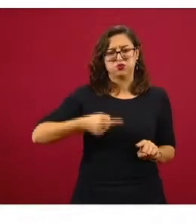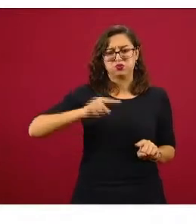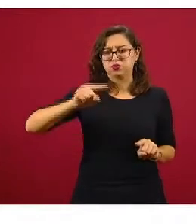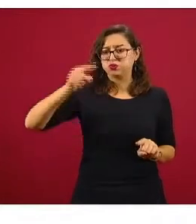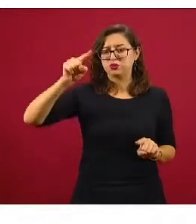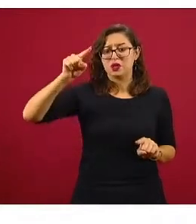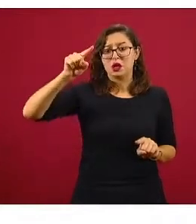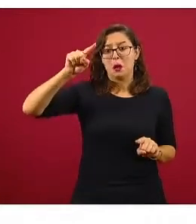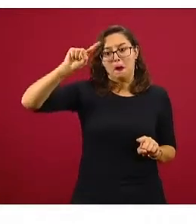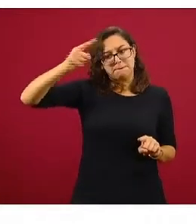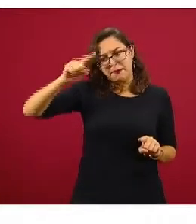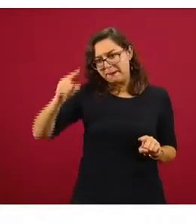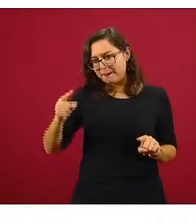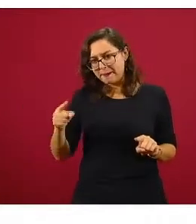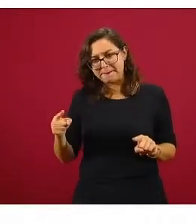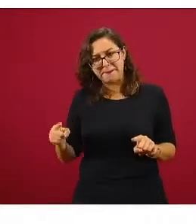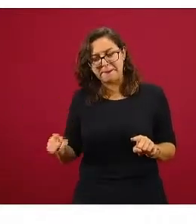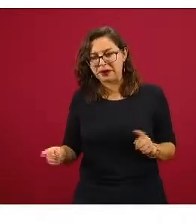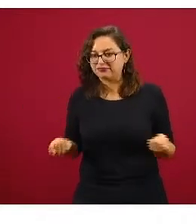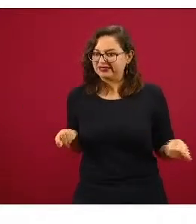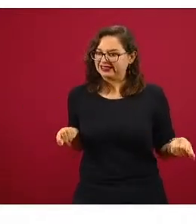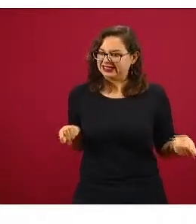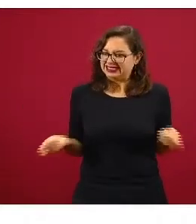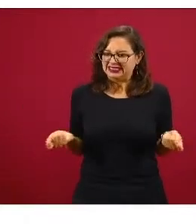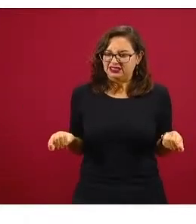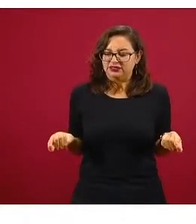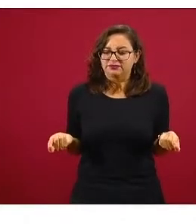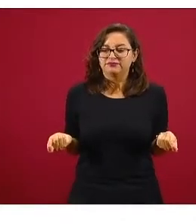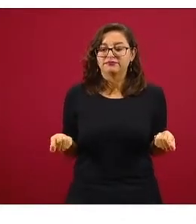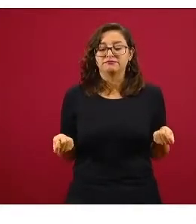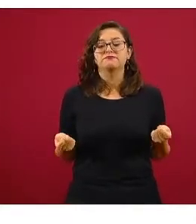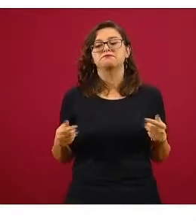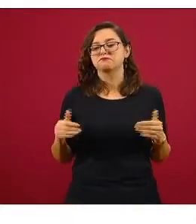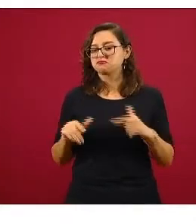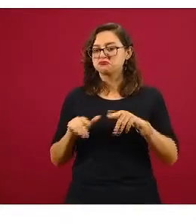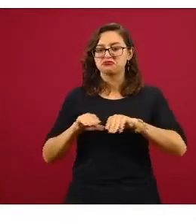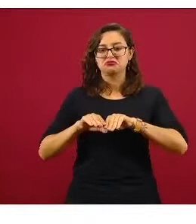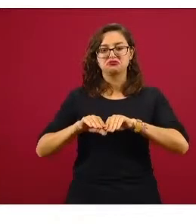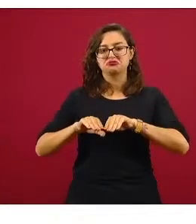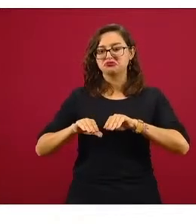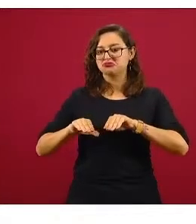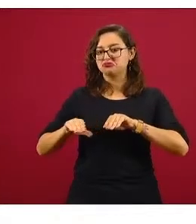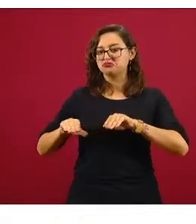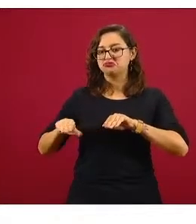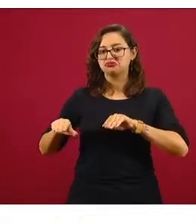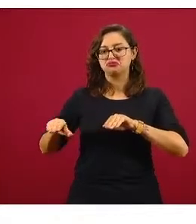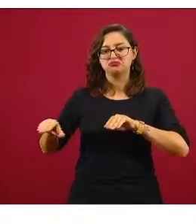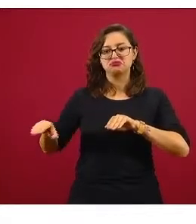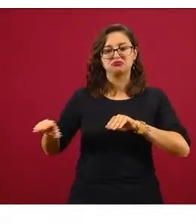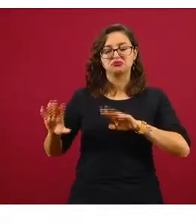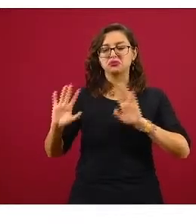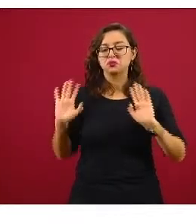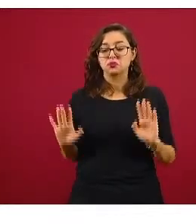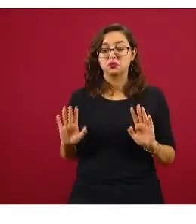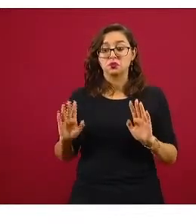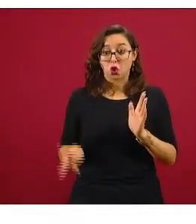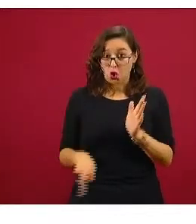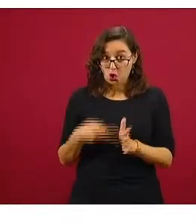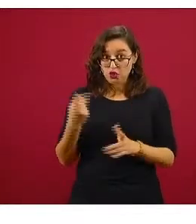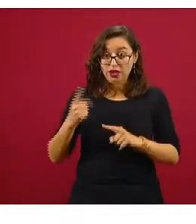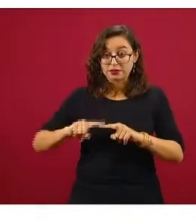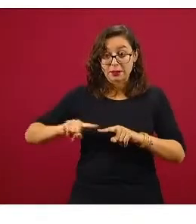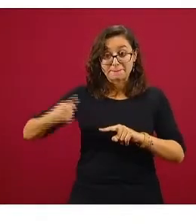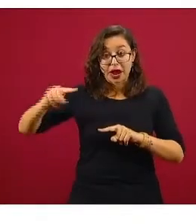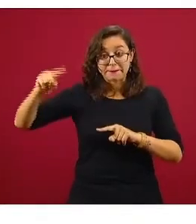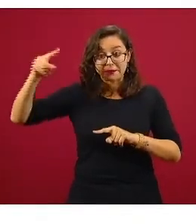una caída importante un control de su transmisión que prácticamente se ha mantenido en una meses y ya practicando ha contribuido a